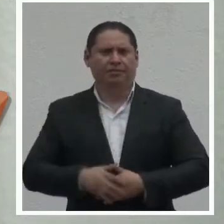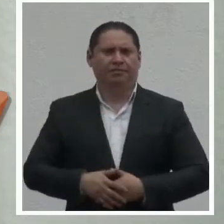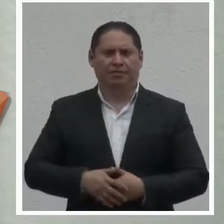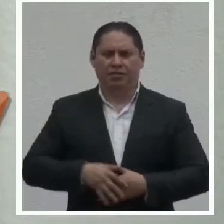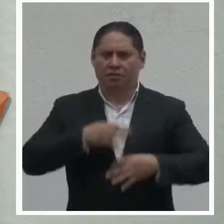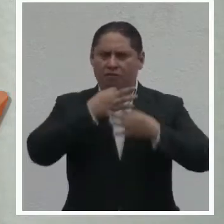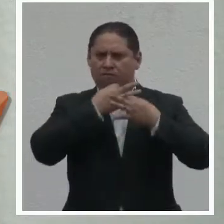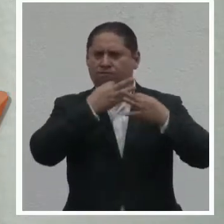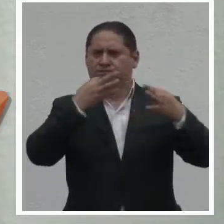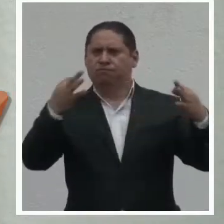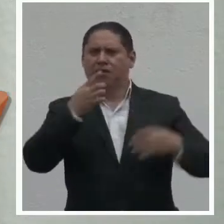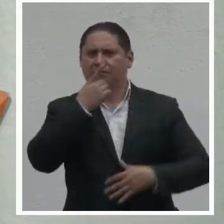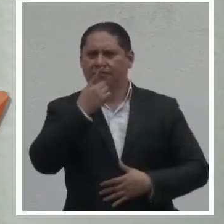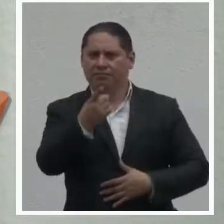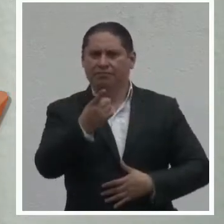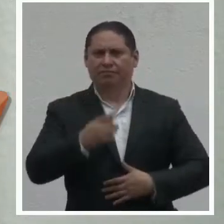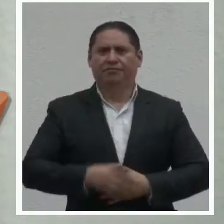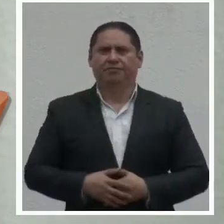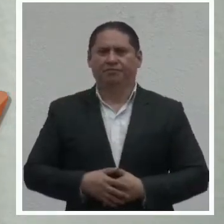de México, diciendo que